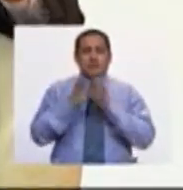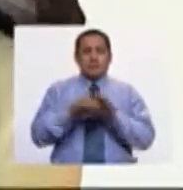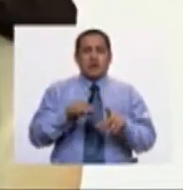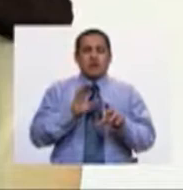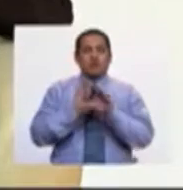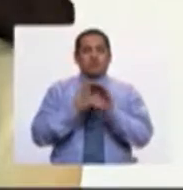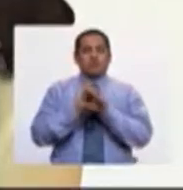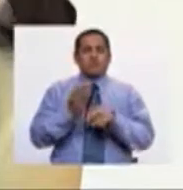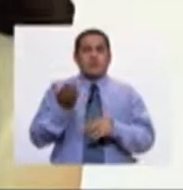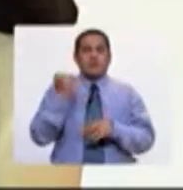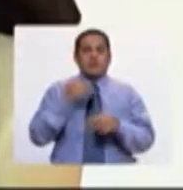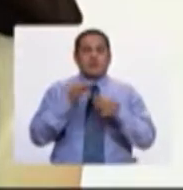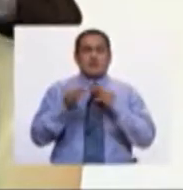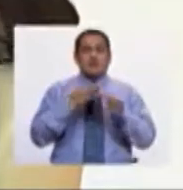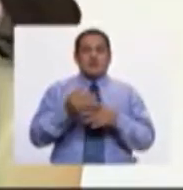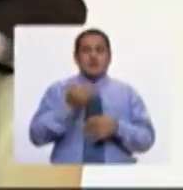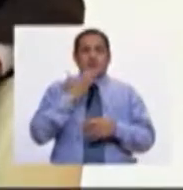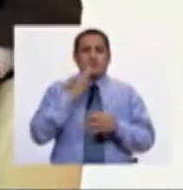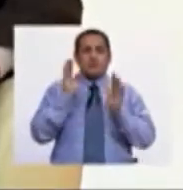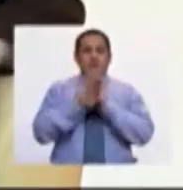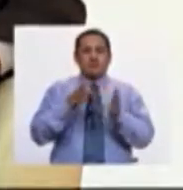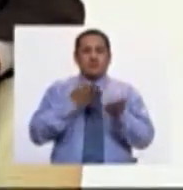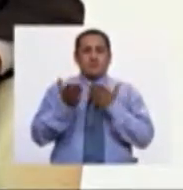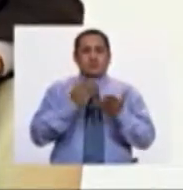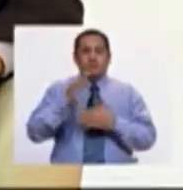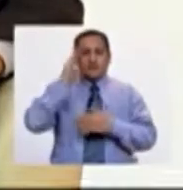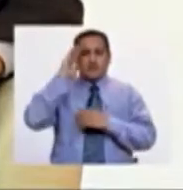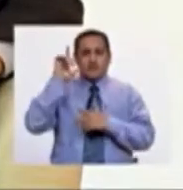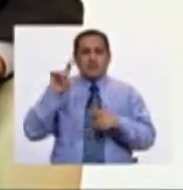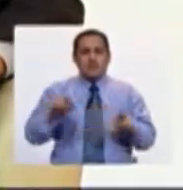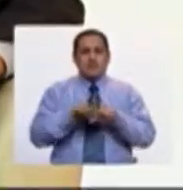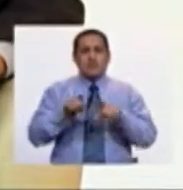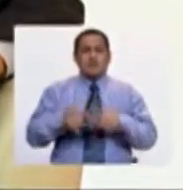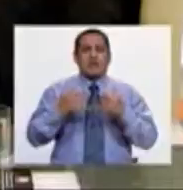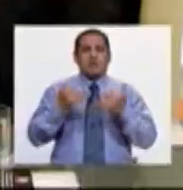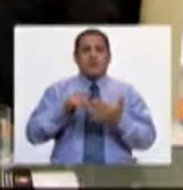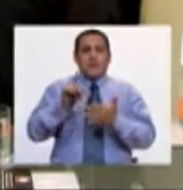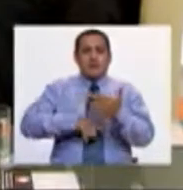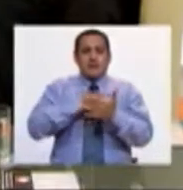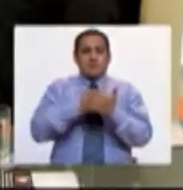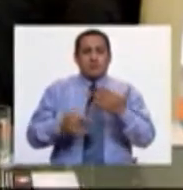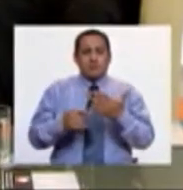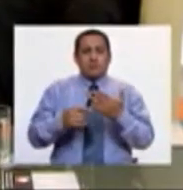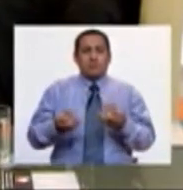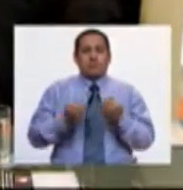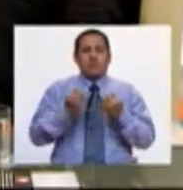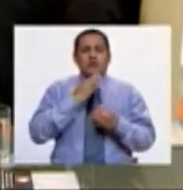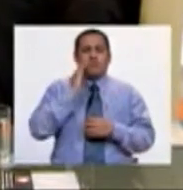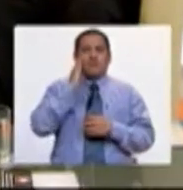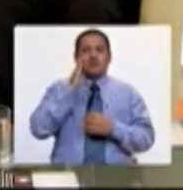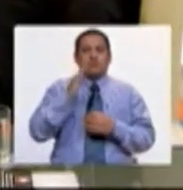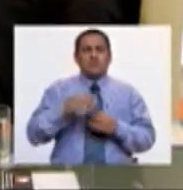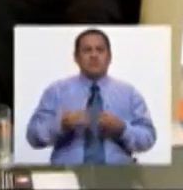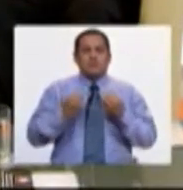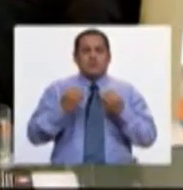la Constitución anterior decía, hay obligación de prestar el servicio militar. La actual eliminó esa cláusula. ¿Por qué lo